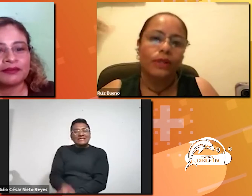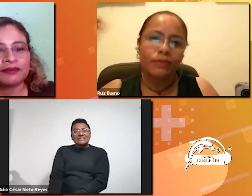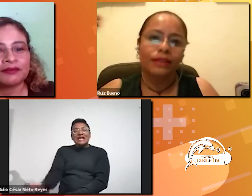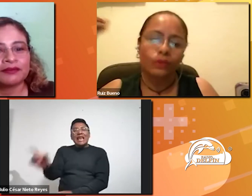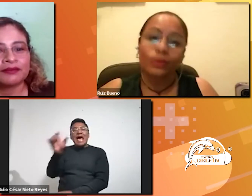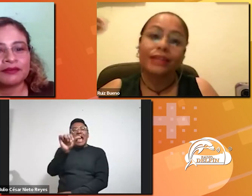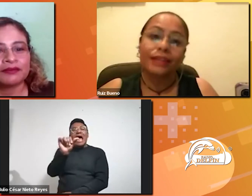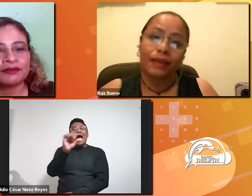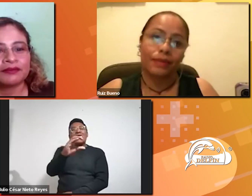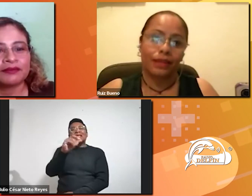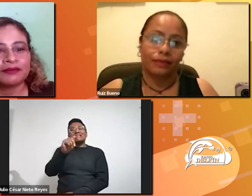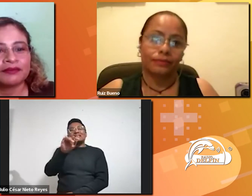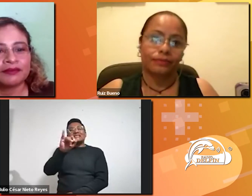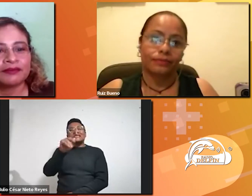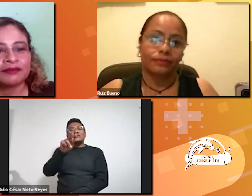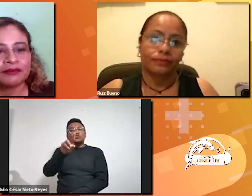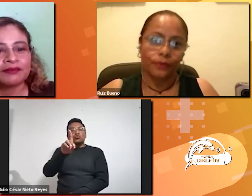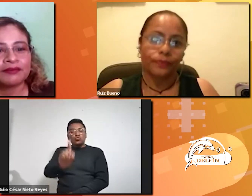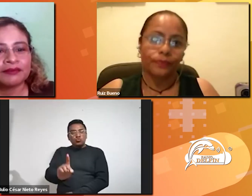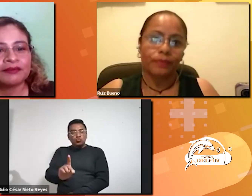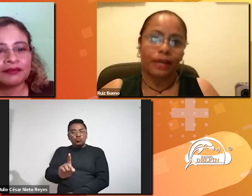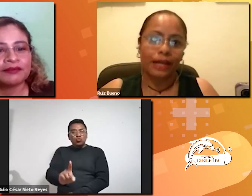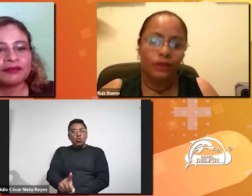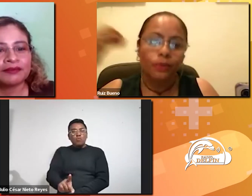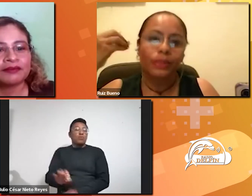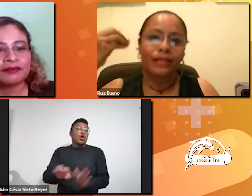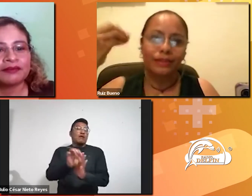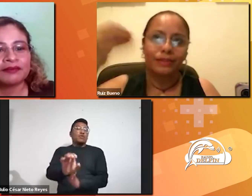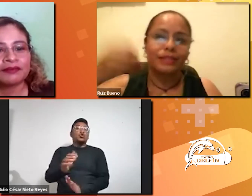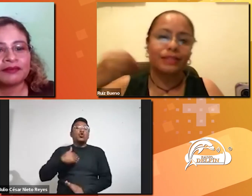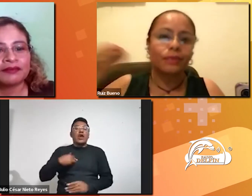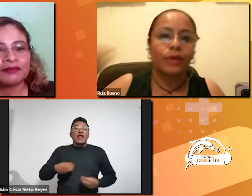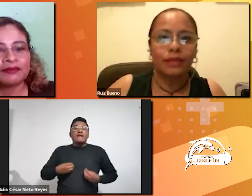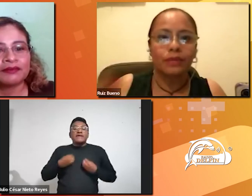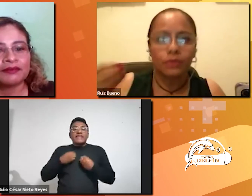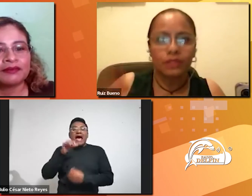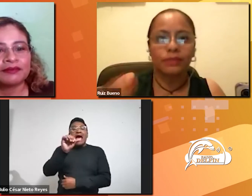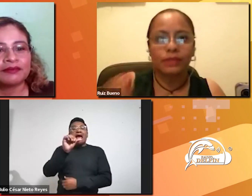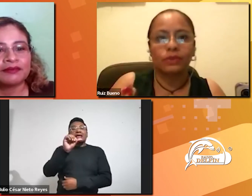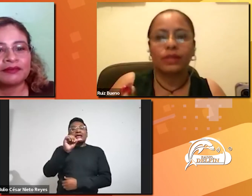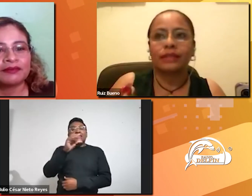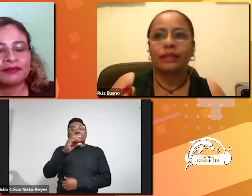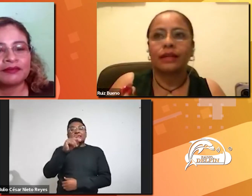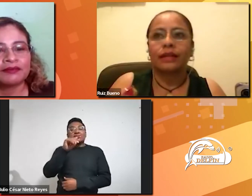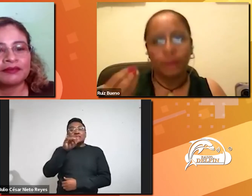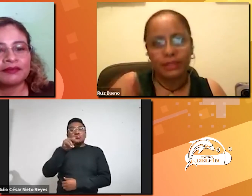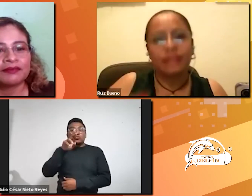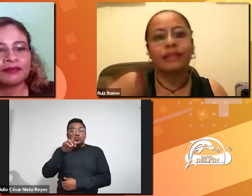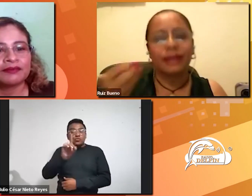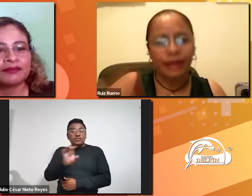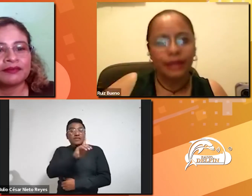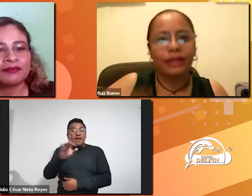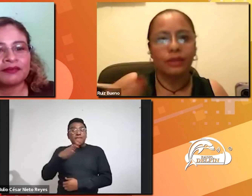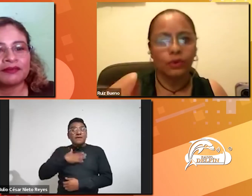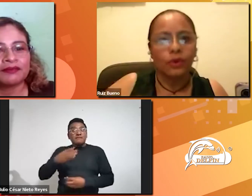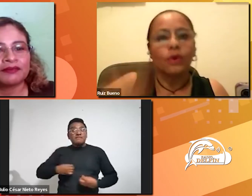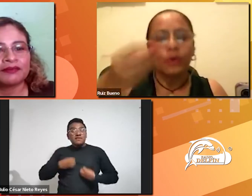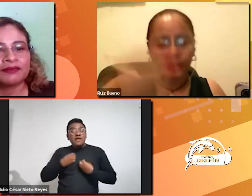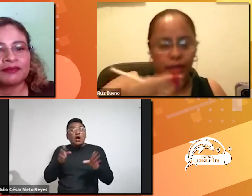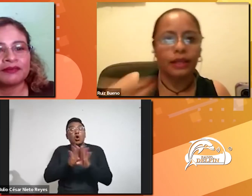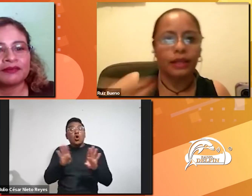¿Cómo es mi actitud ante la vida? ¿No? Para que yo pueda saber si sí voy a salir. Muchas personas, pues sí, están